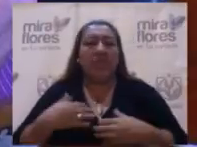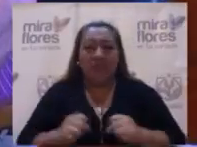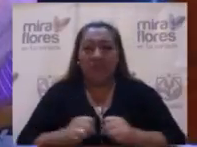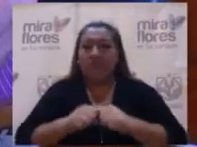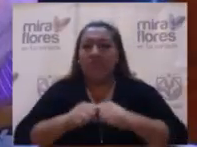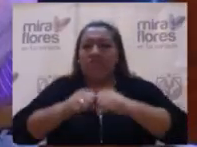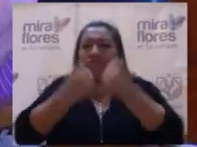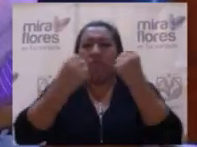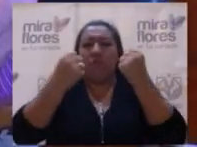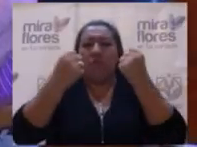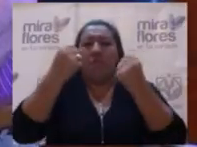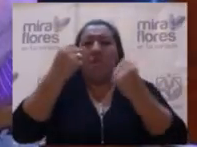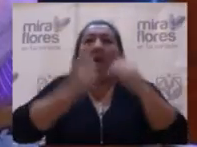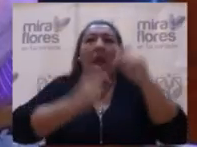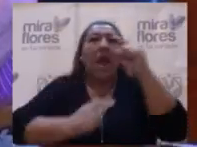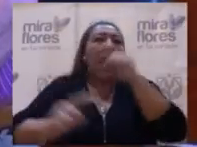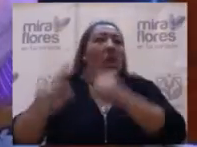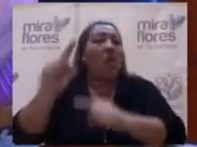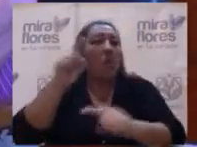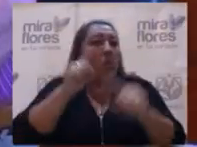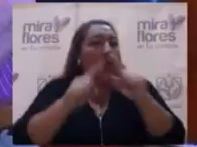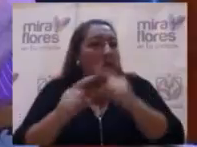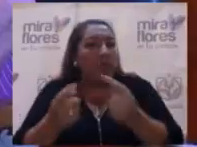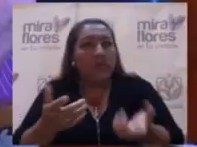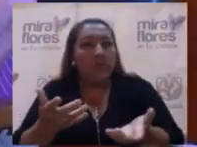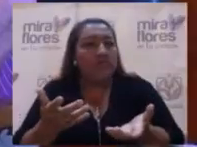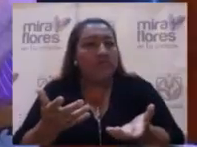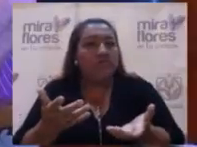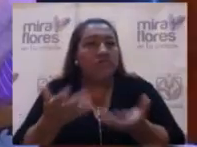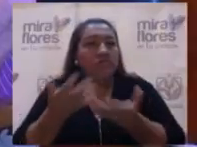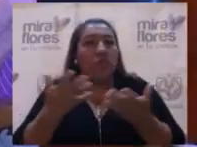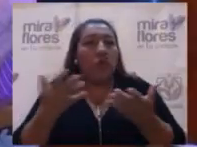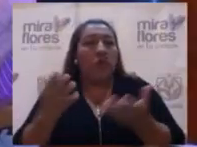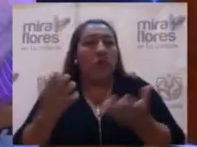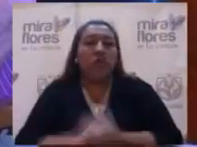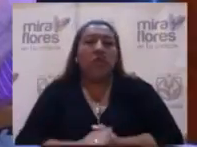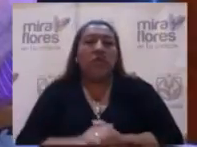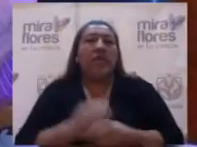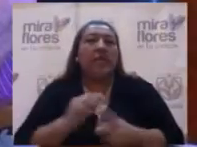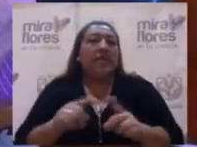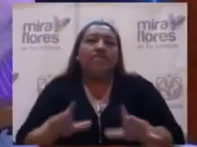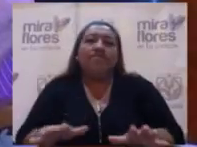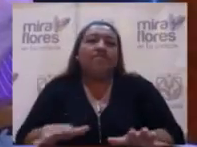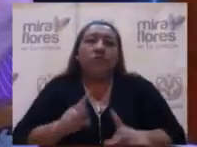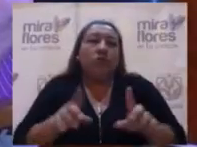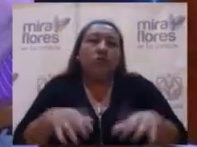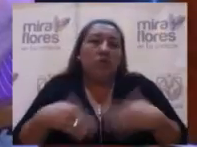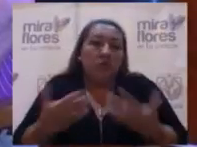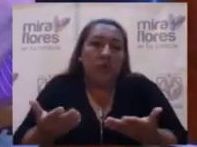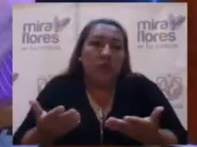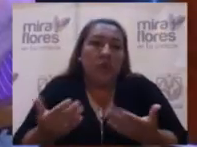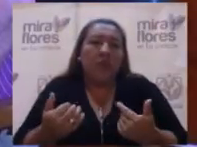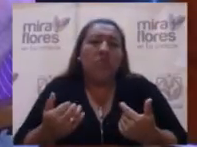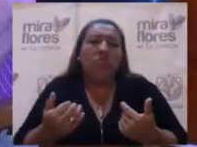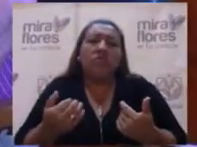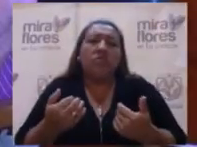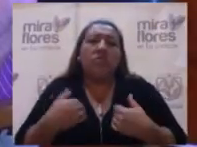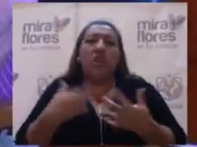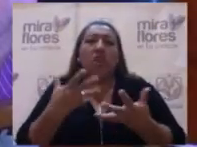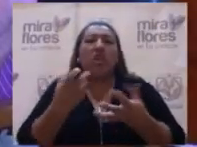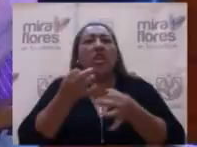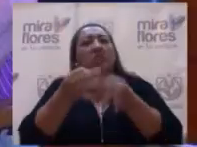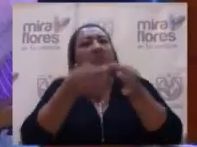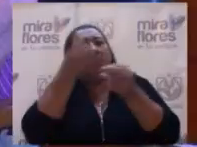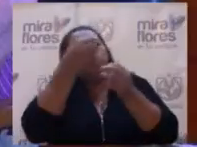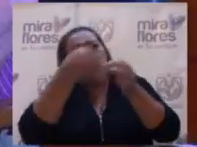romper ciertos lazos que hasta ahora lamentablemente no se pueden. No quiero entrar en